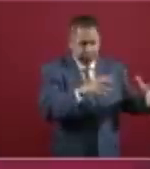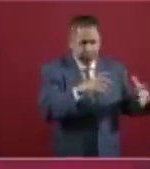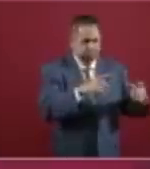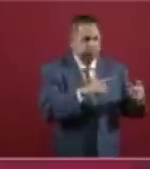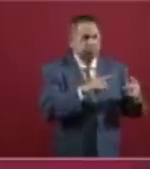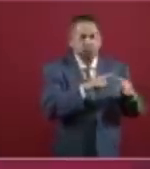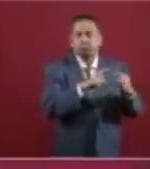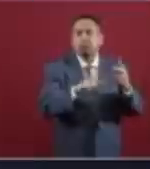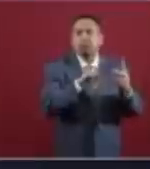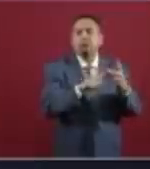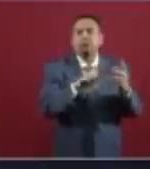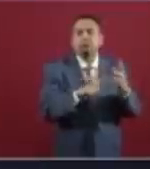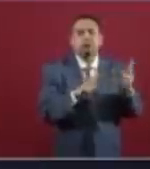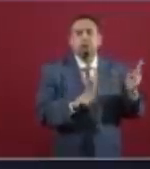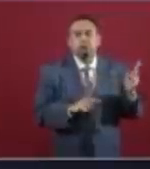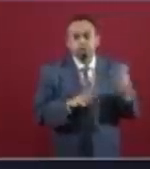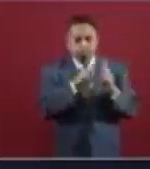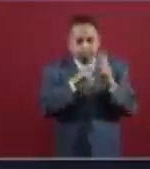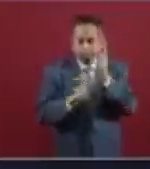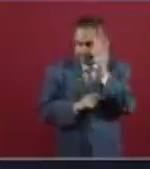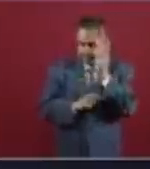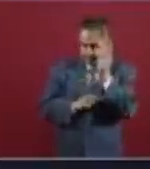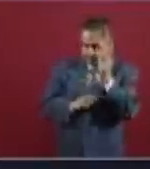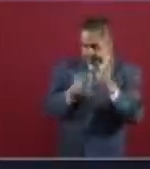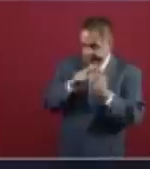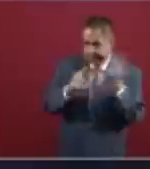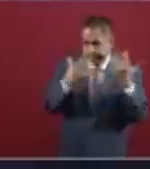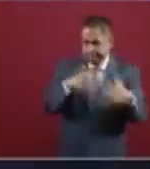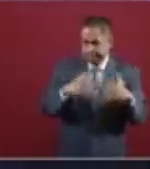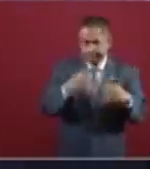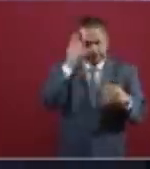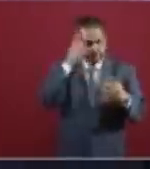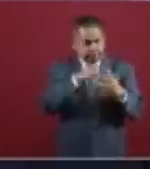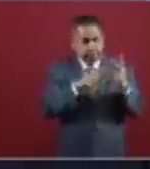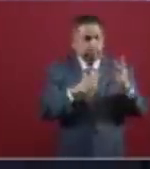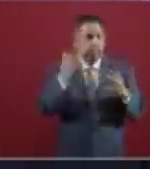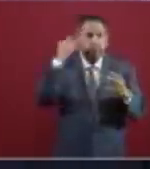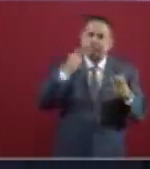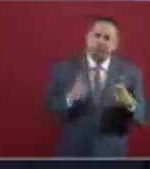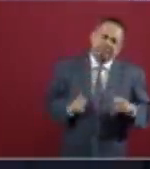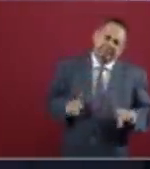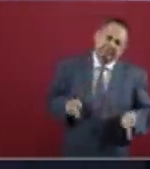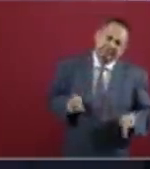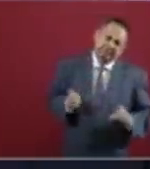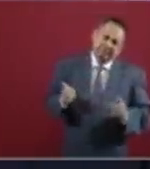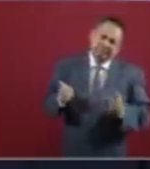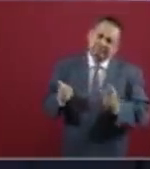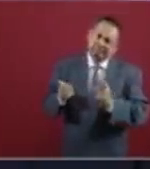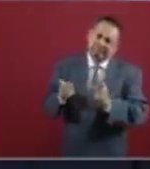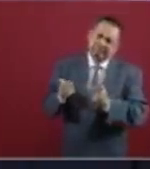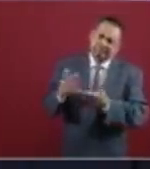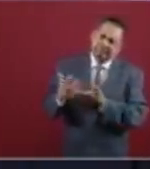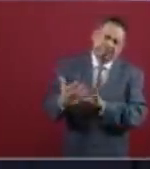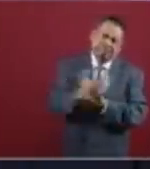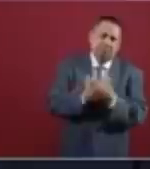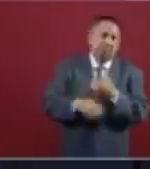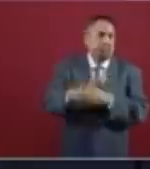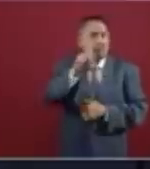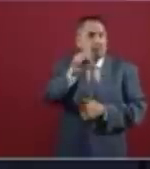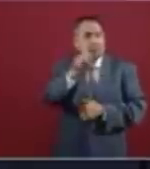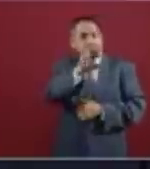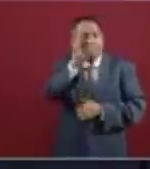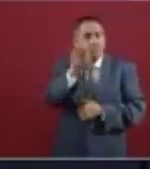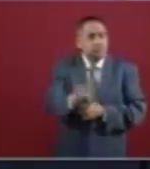más, tres empresas que vendieron el año pasado más del